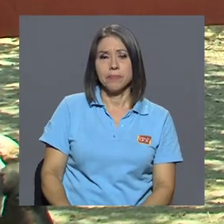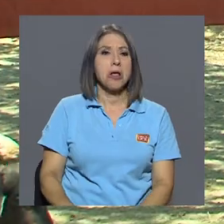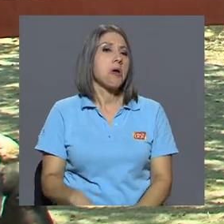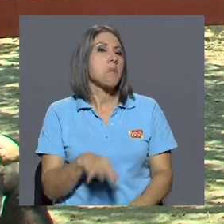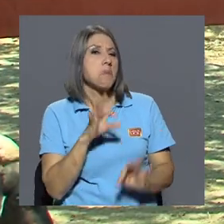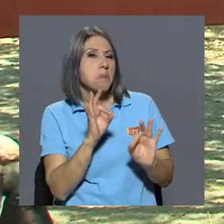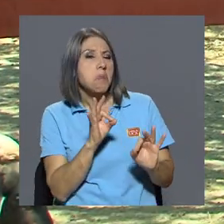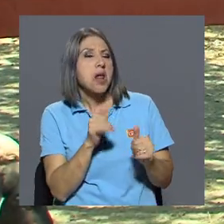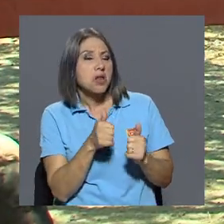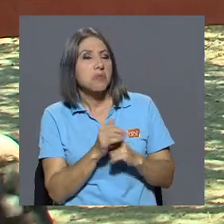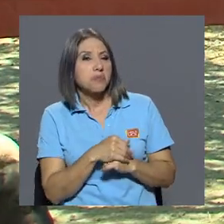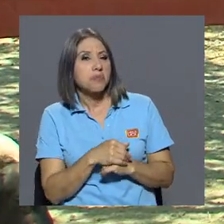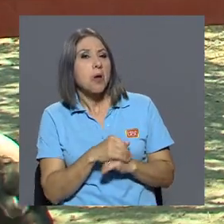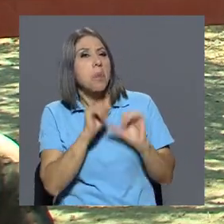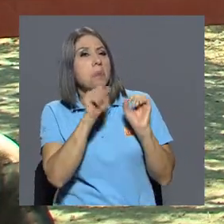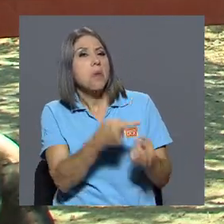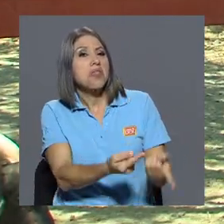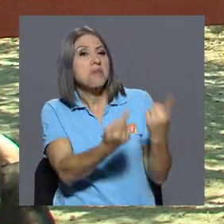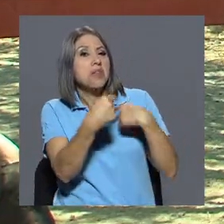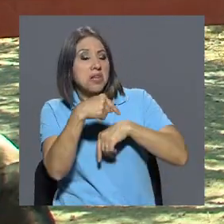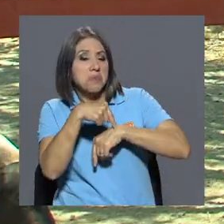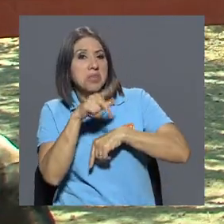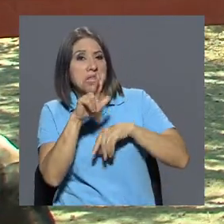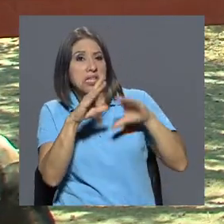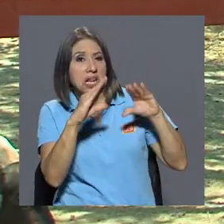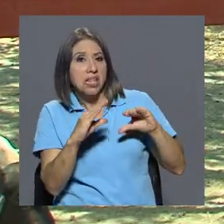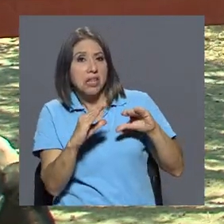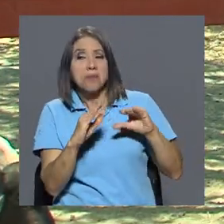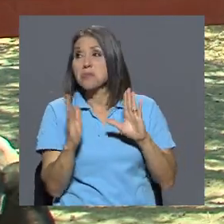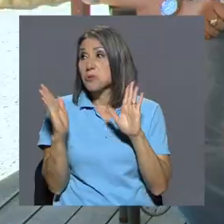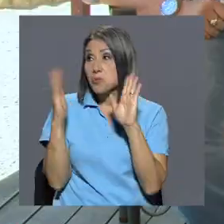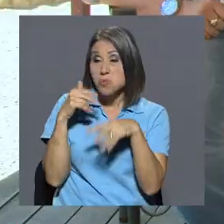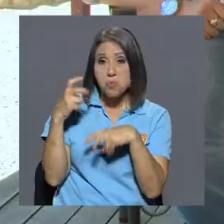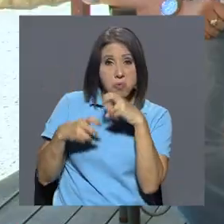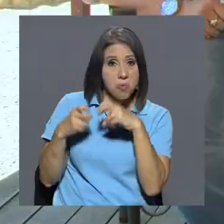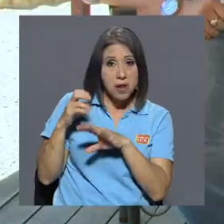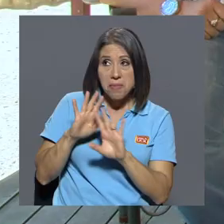Bueno, me dice... puedes venir a las 3 de la tarde, le digo, no hay problema.